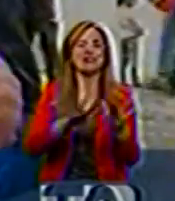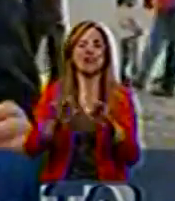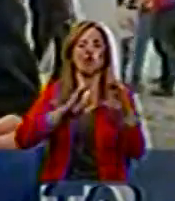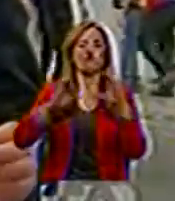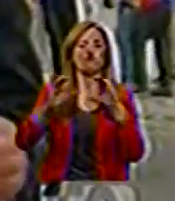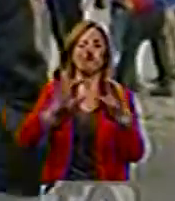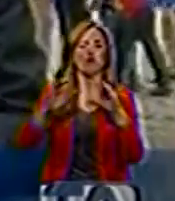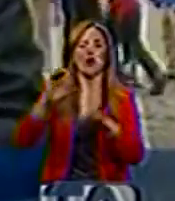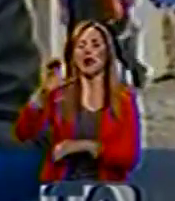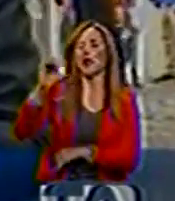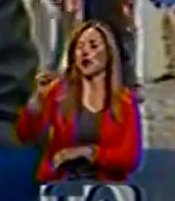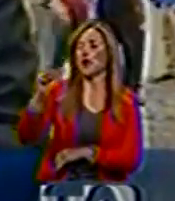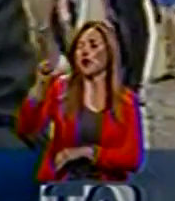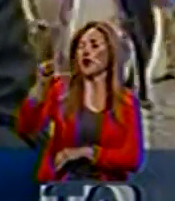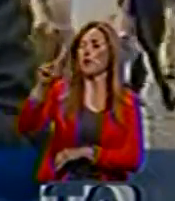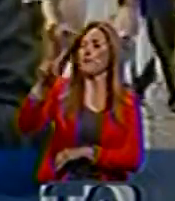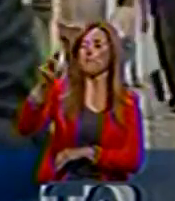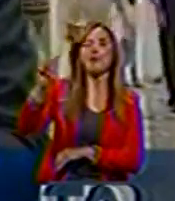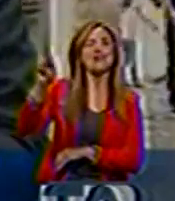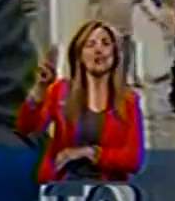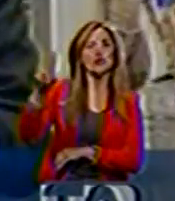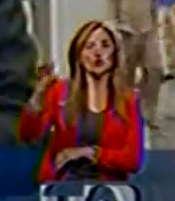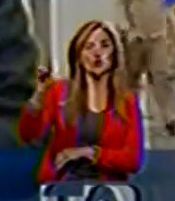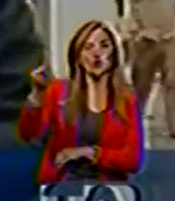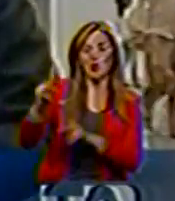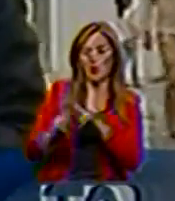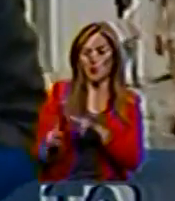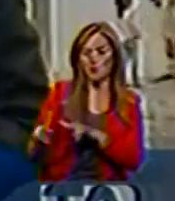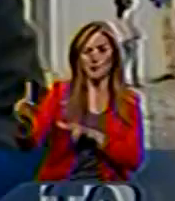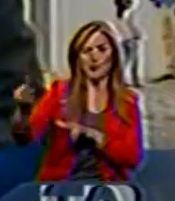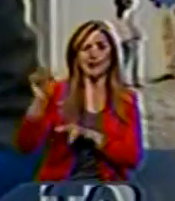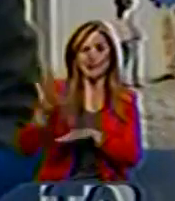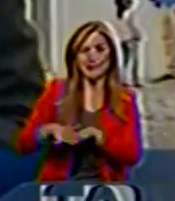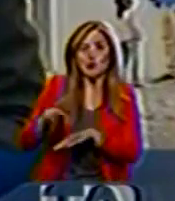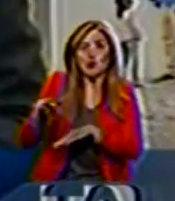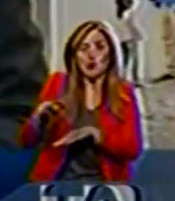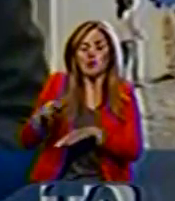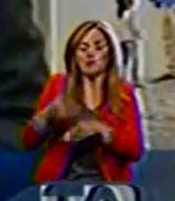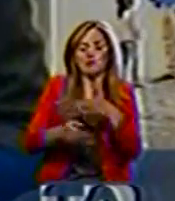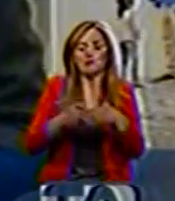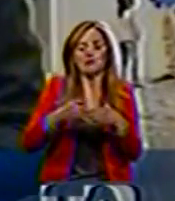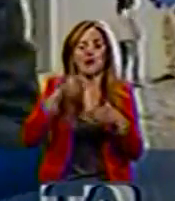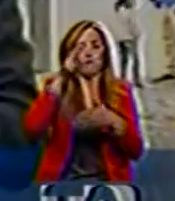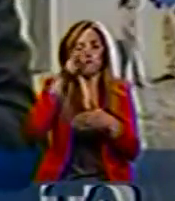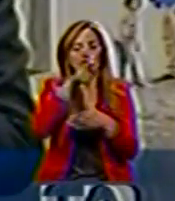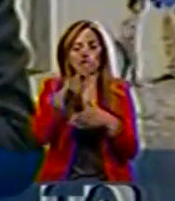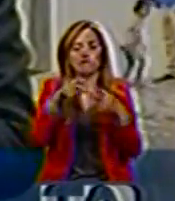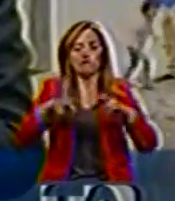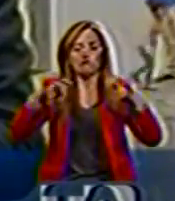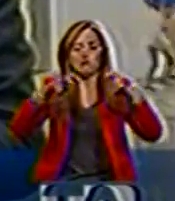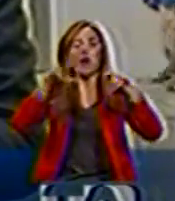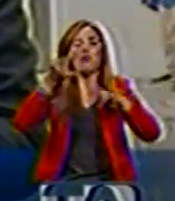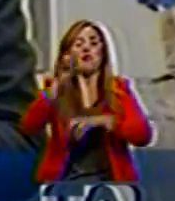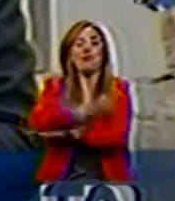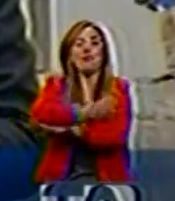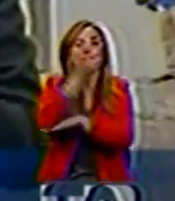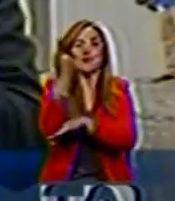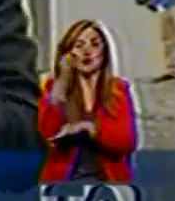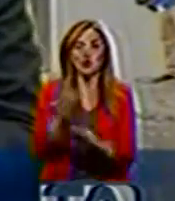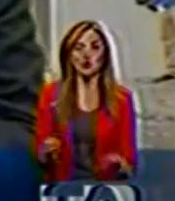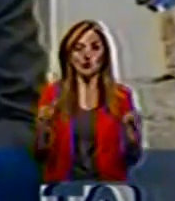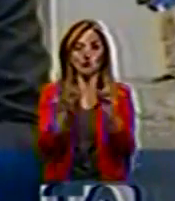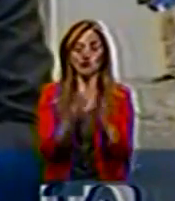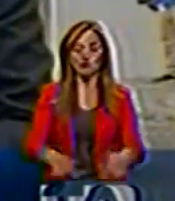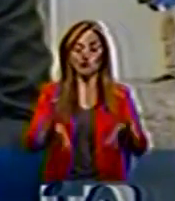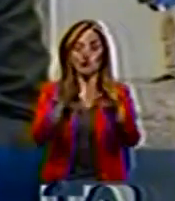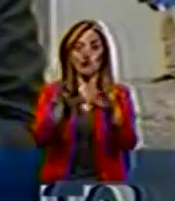ahora prófugo, Fernando Alvarado Espinel, la instrucción fiscal se extenderá por 30 días más. Será determinante la